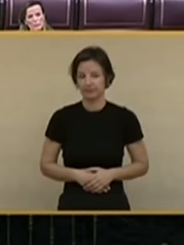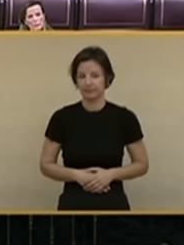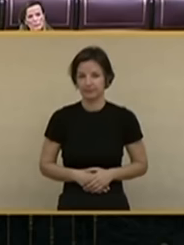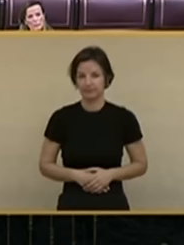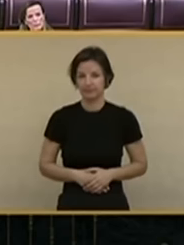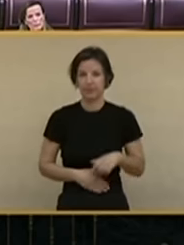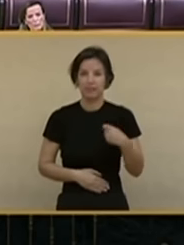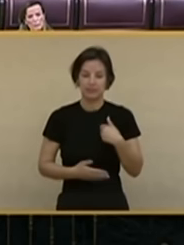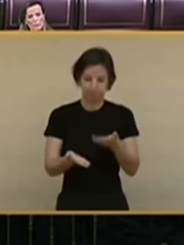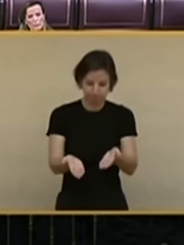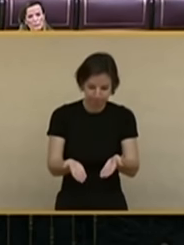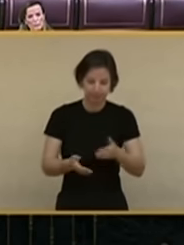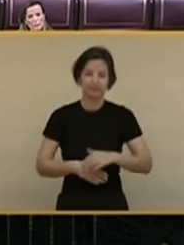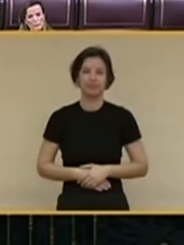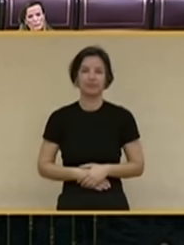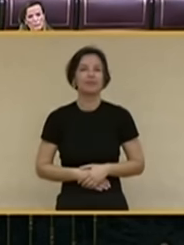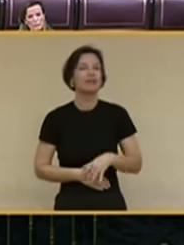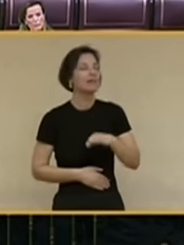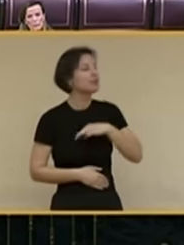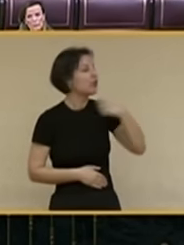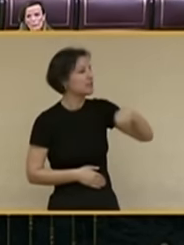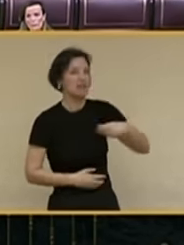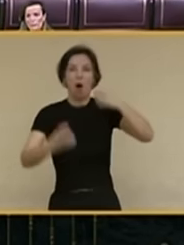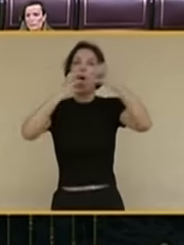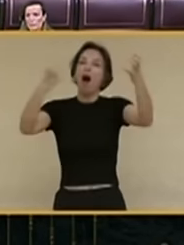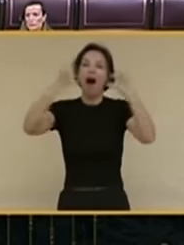señor gayo tiene la palabra señora